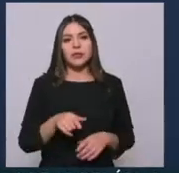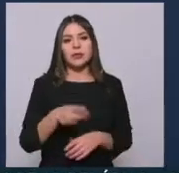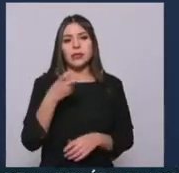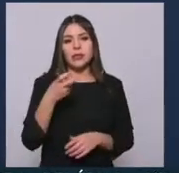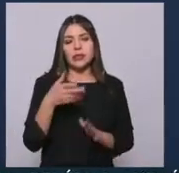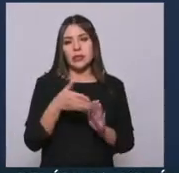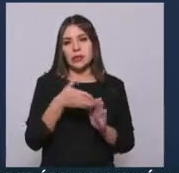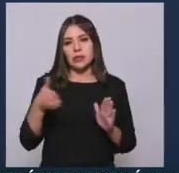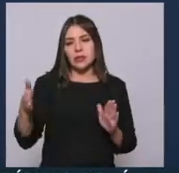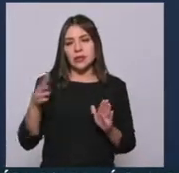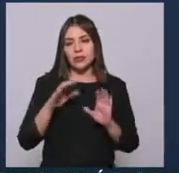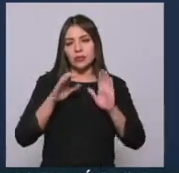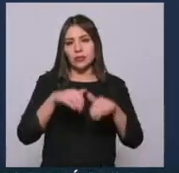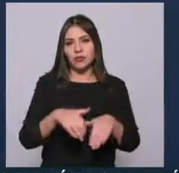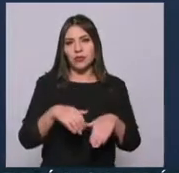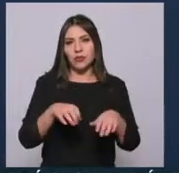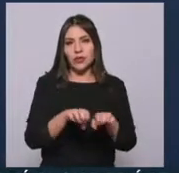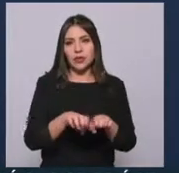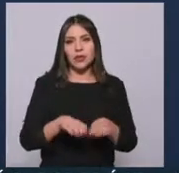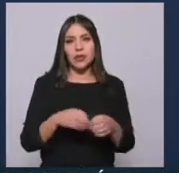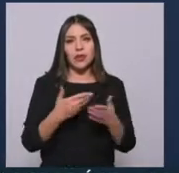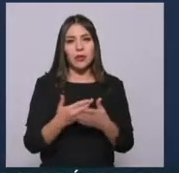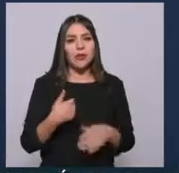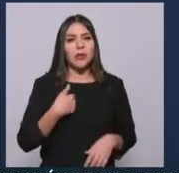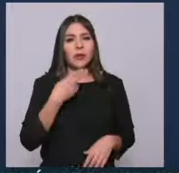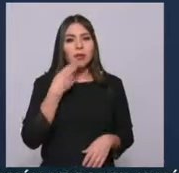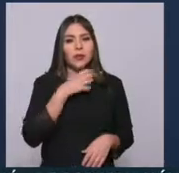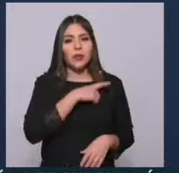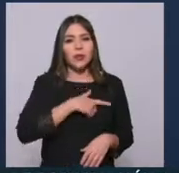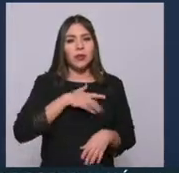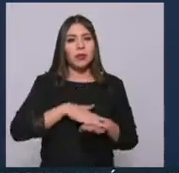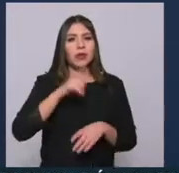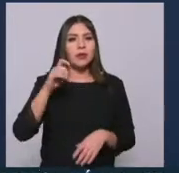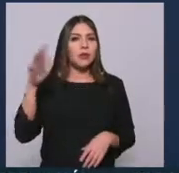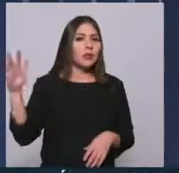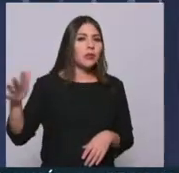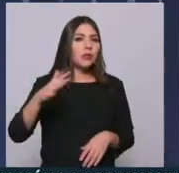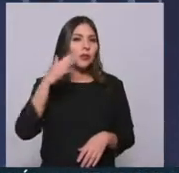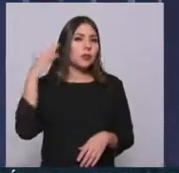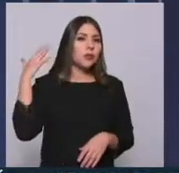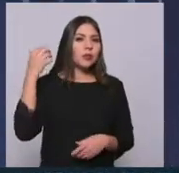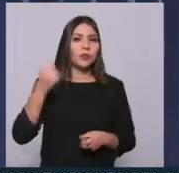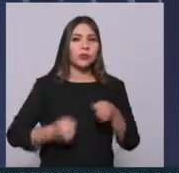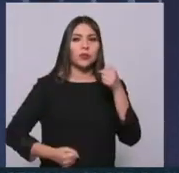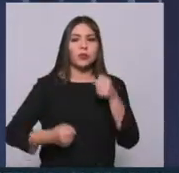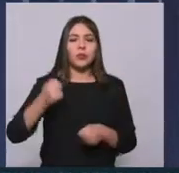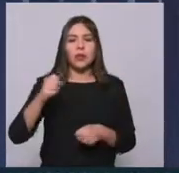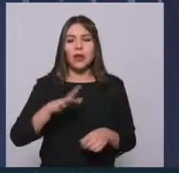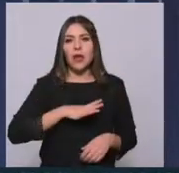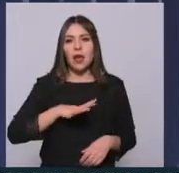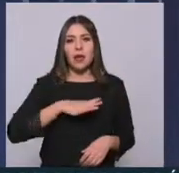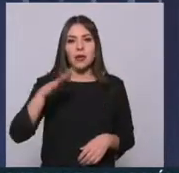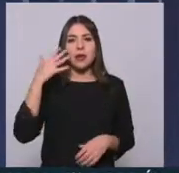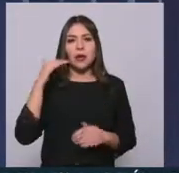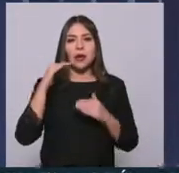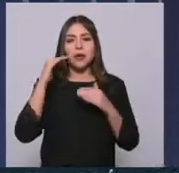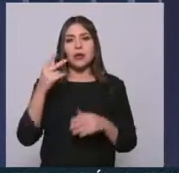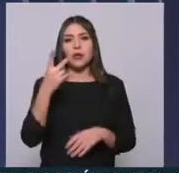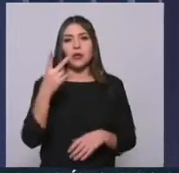serial. Y digo, lo que más me ha gustado son las velocidades tan altas que hemos alcanzado. Lo máximo han